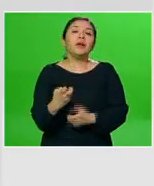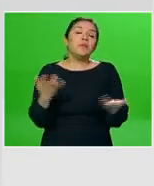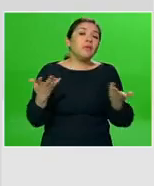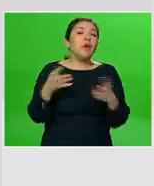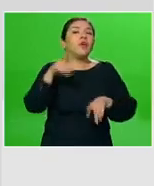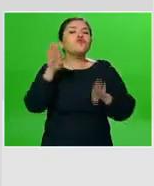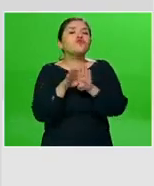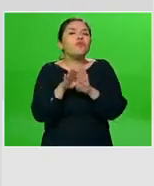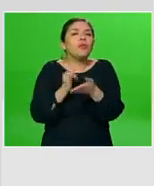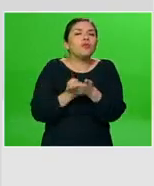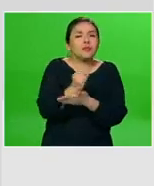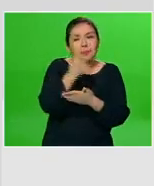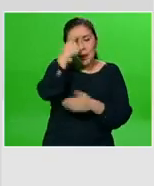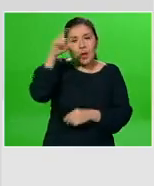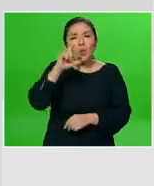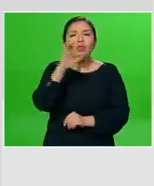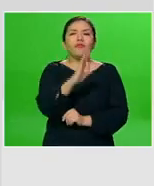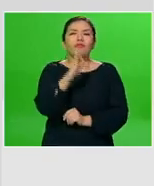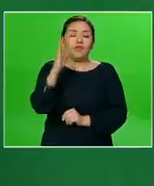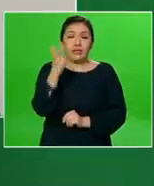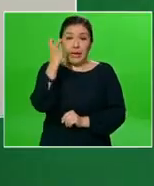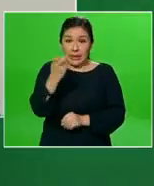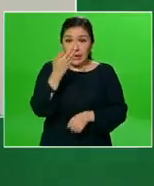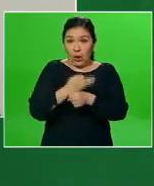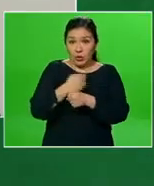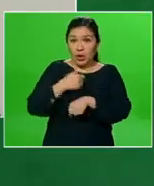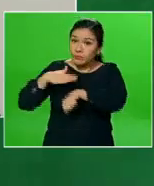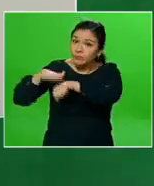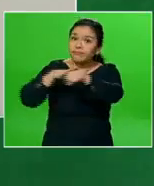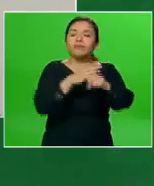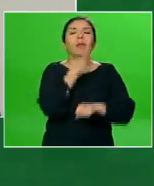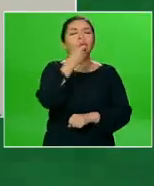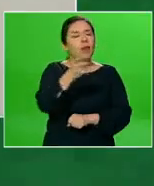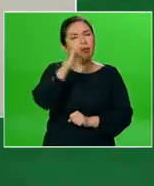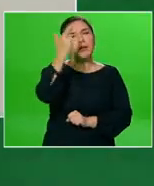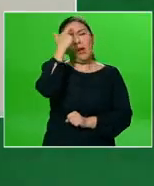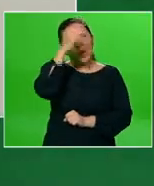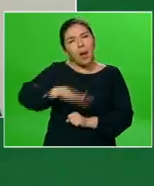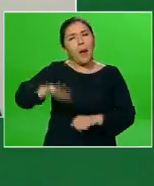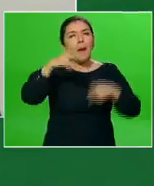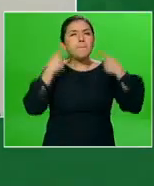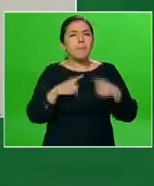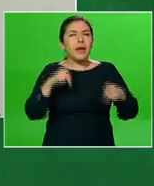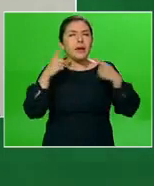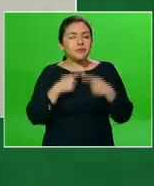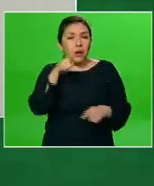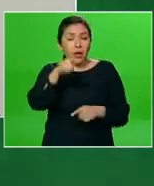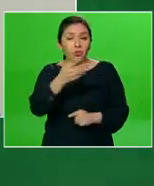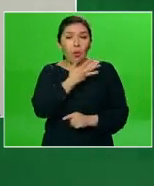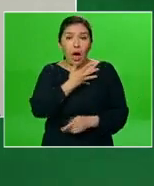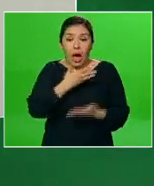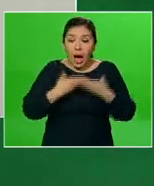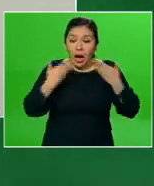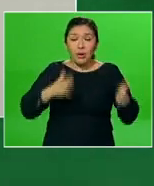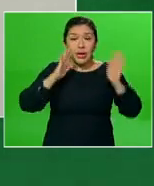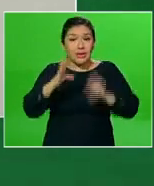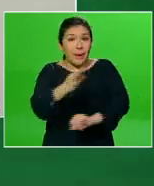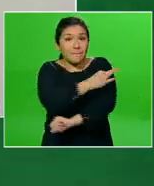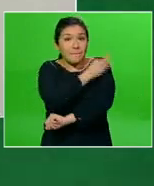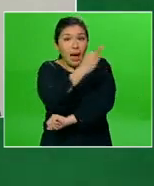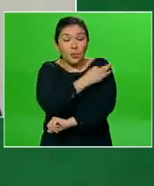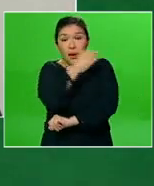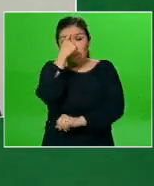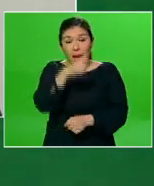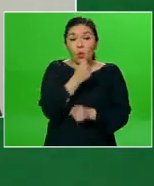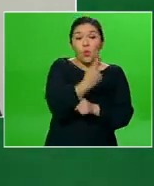la segunda en este espacio hacemos incapié recordamos a las personas aquellas que están accediendo a las son de dos